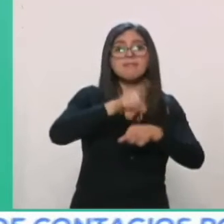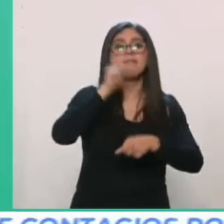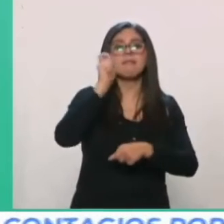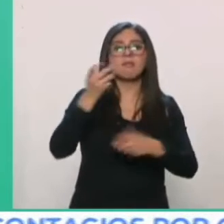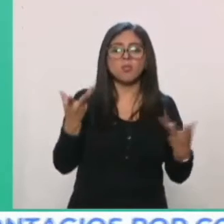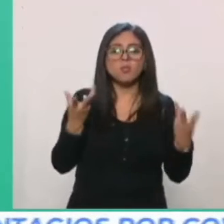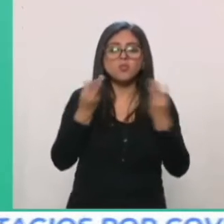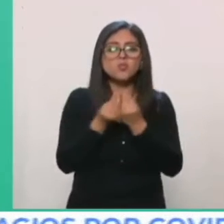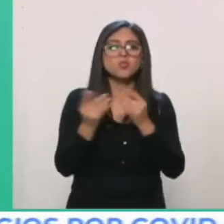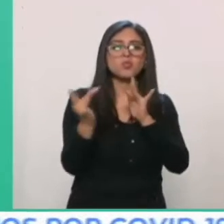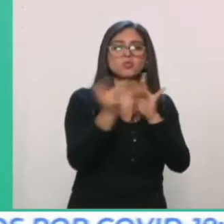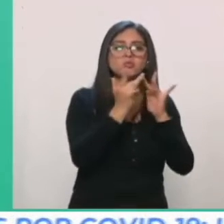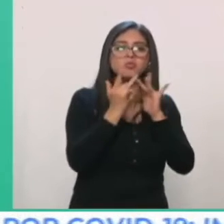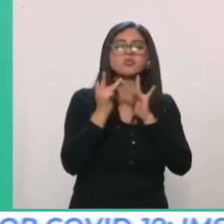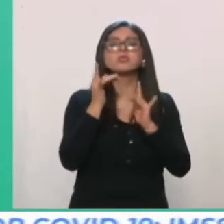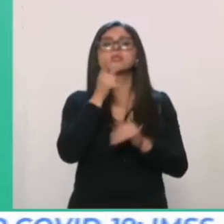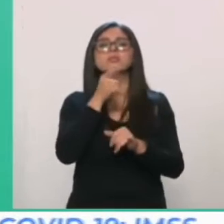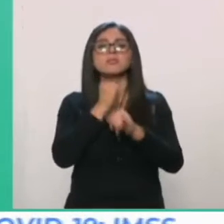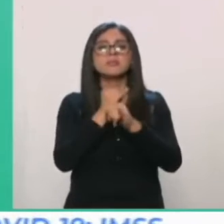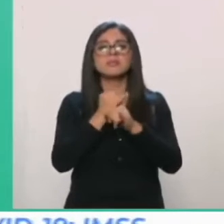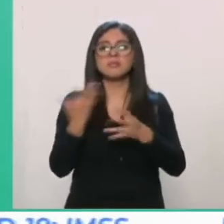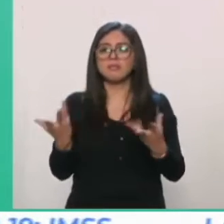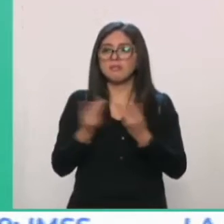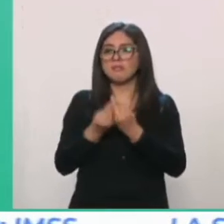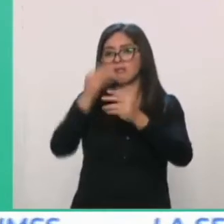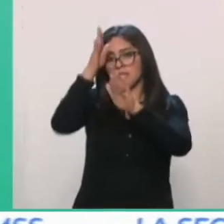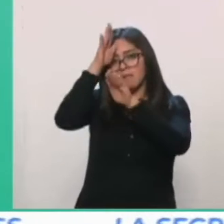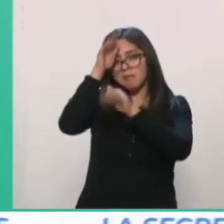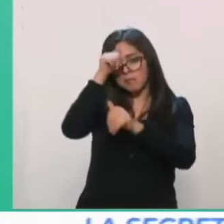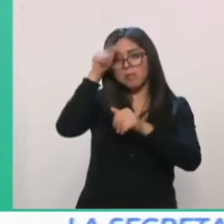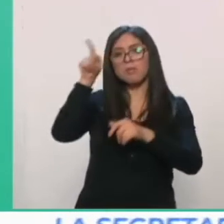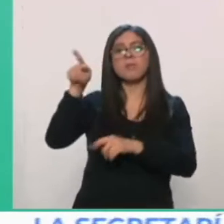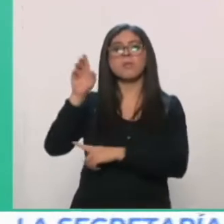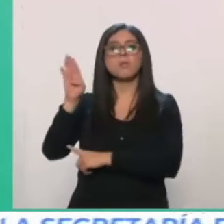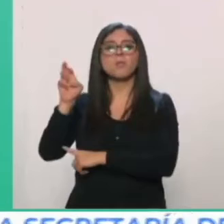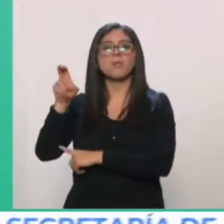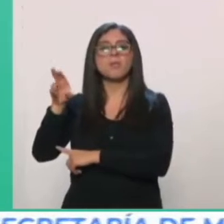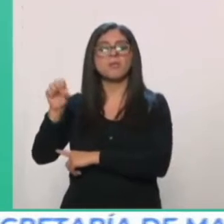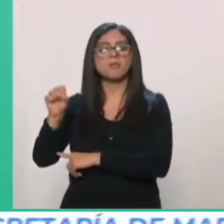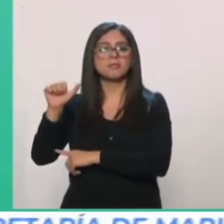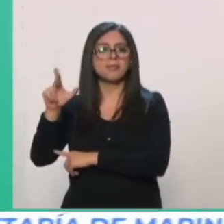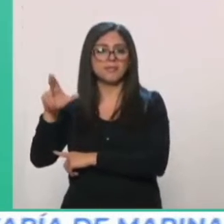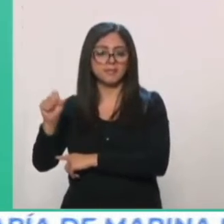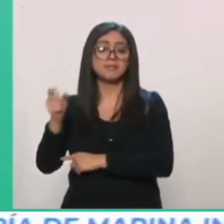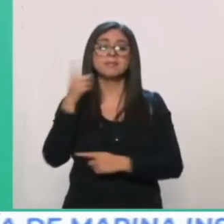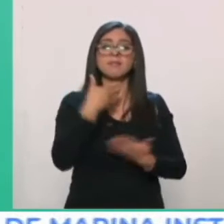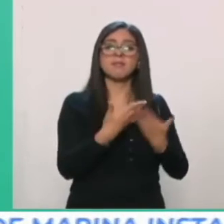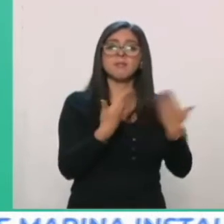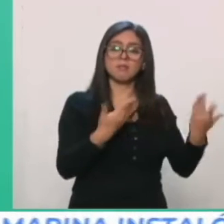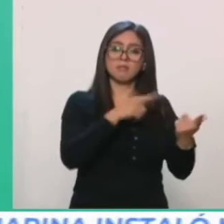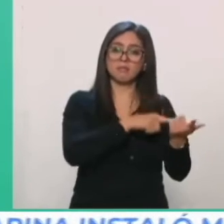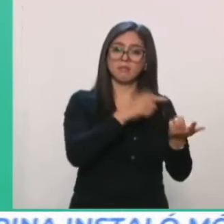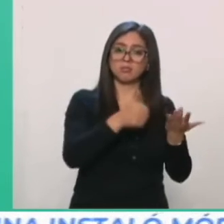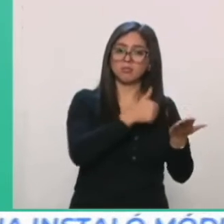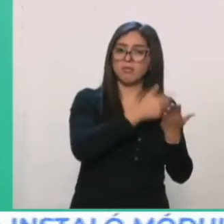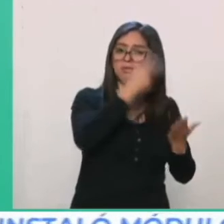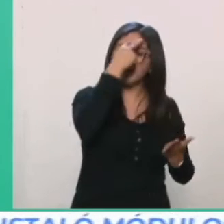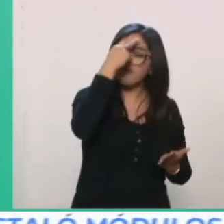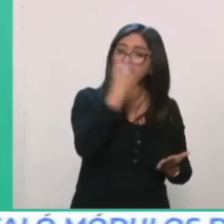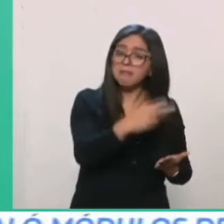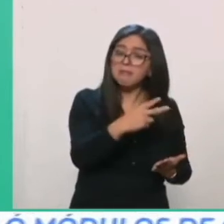la interacción entre Buenos Aires y Ciudad de México, nosotros tuvimos